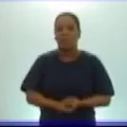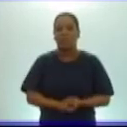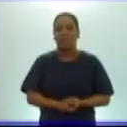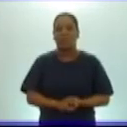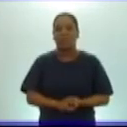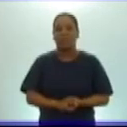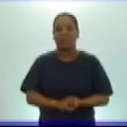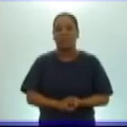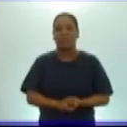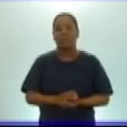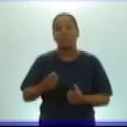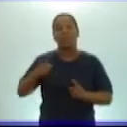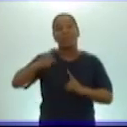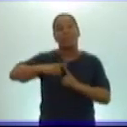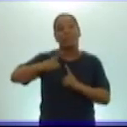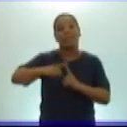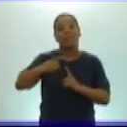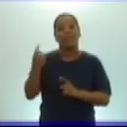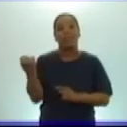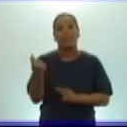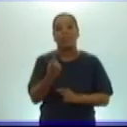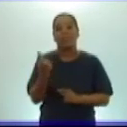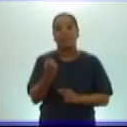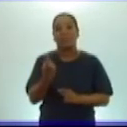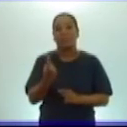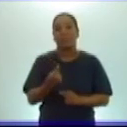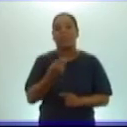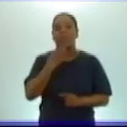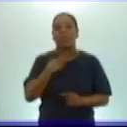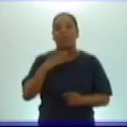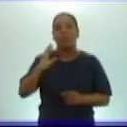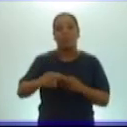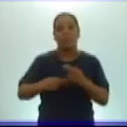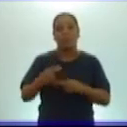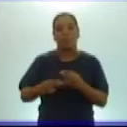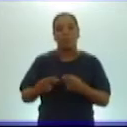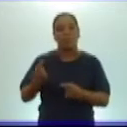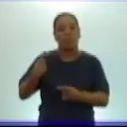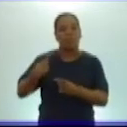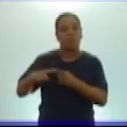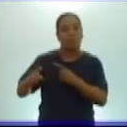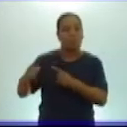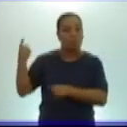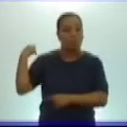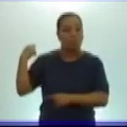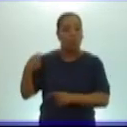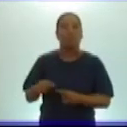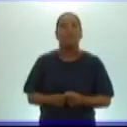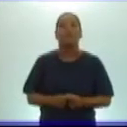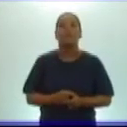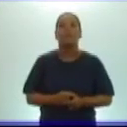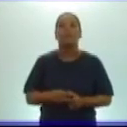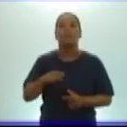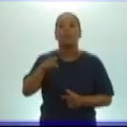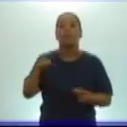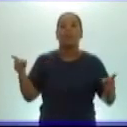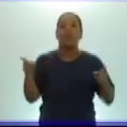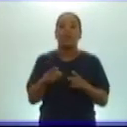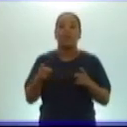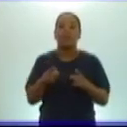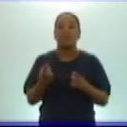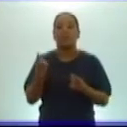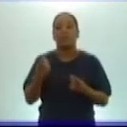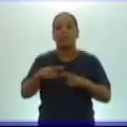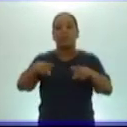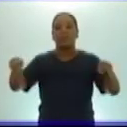Entonces, de trabajo independiente, como hemos hecho en las operaciones anteriores, ustedes van a resumir los útiles empleados, es decir, que